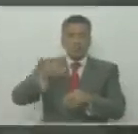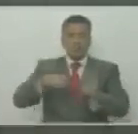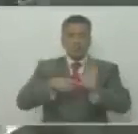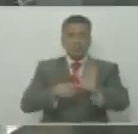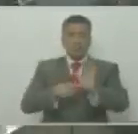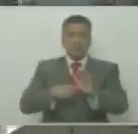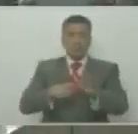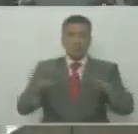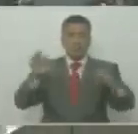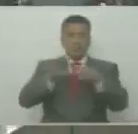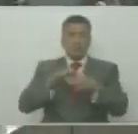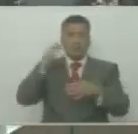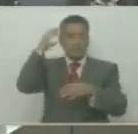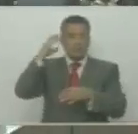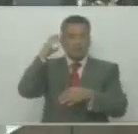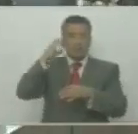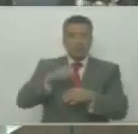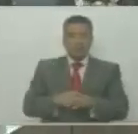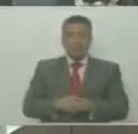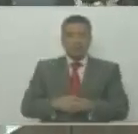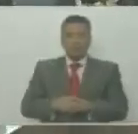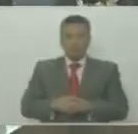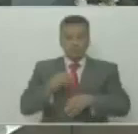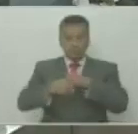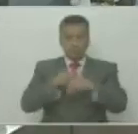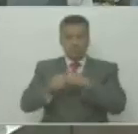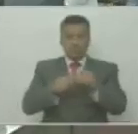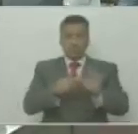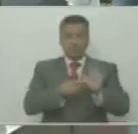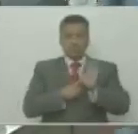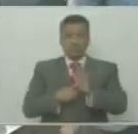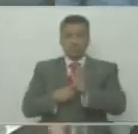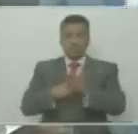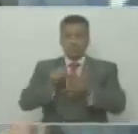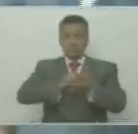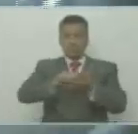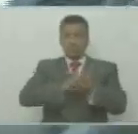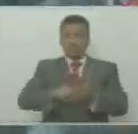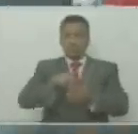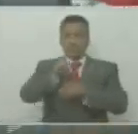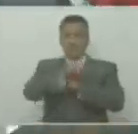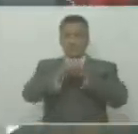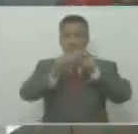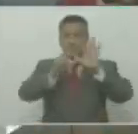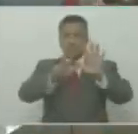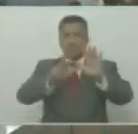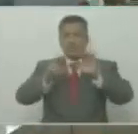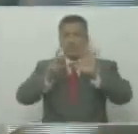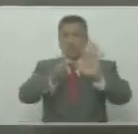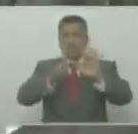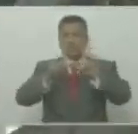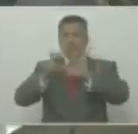Unión Europea, de conformidad con lo previsto a los artículos 187.